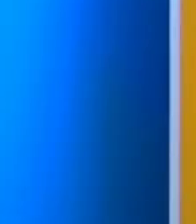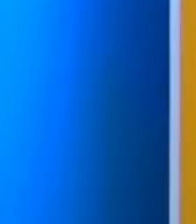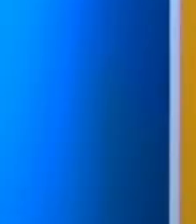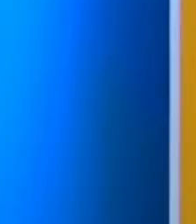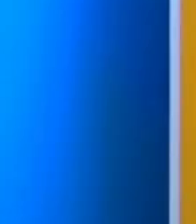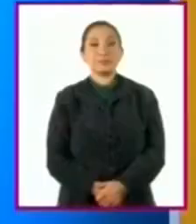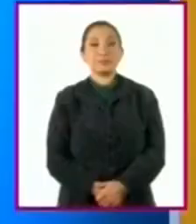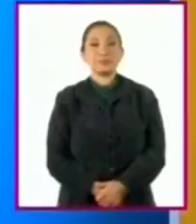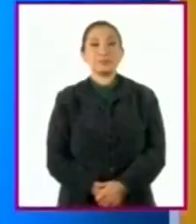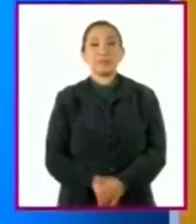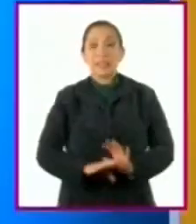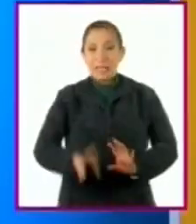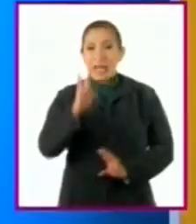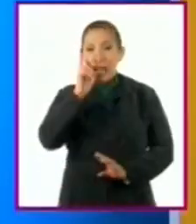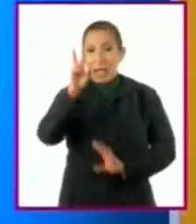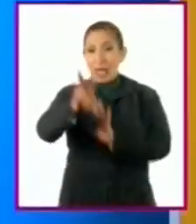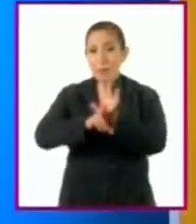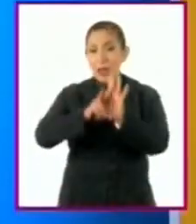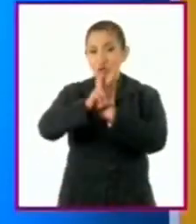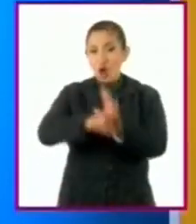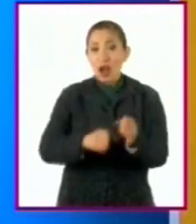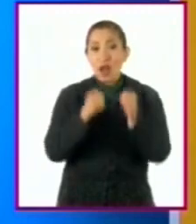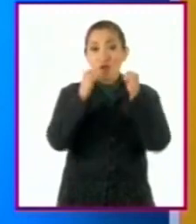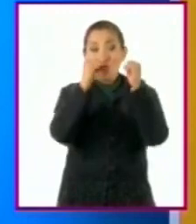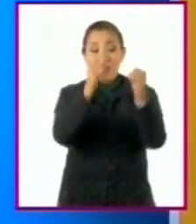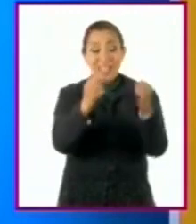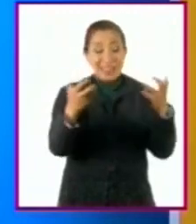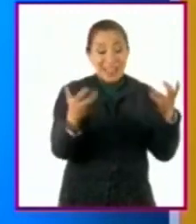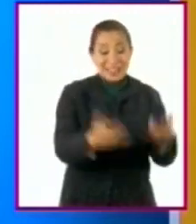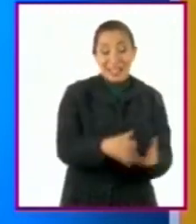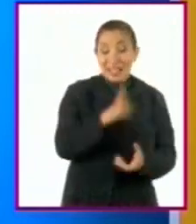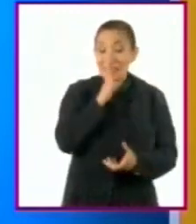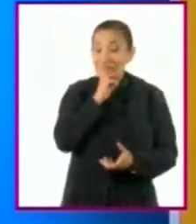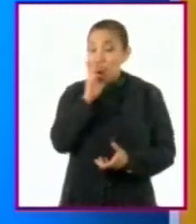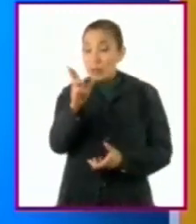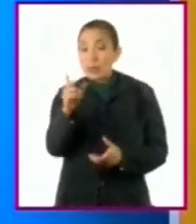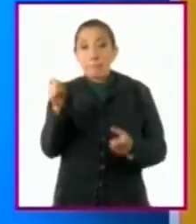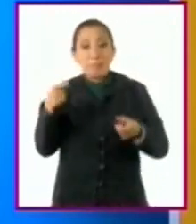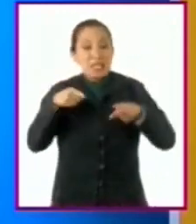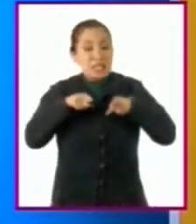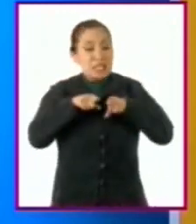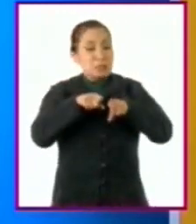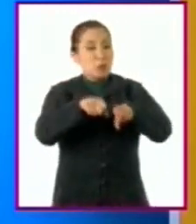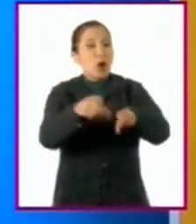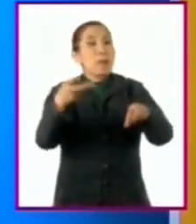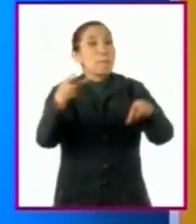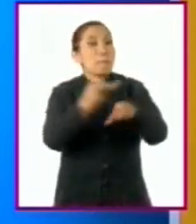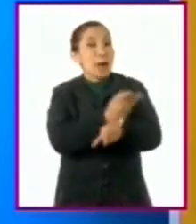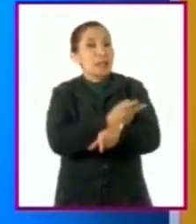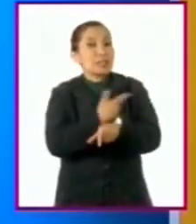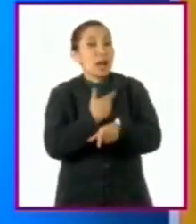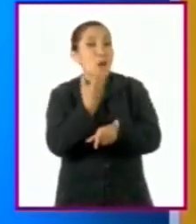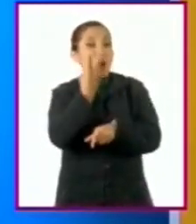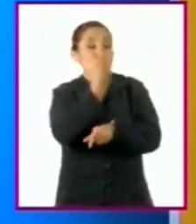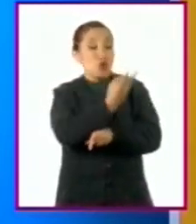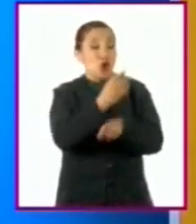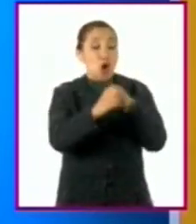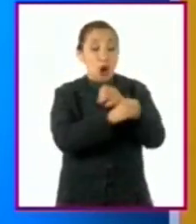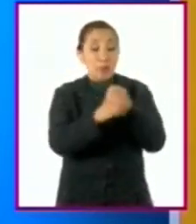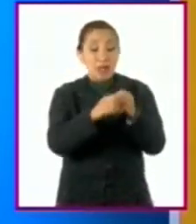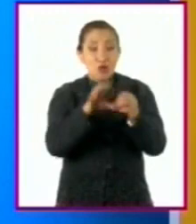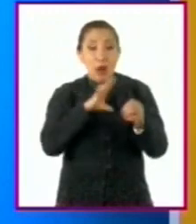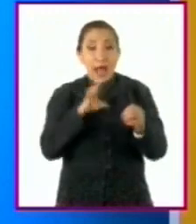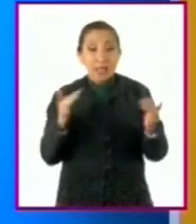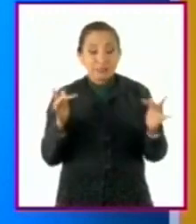Como observamos en el video, las fuerzas de acción y reacción son simultáneas y ocurren para todo par de cuerpos que